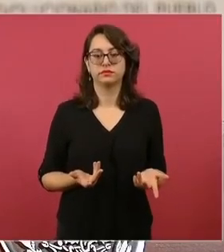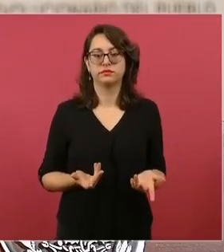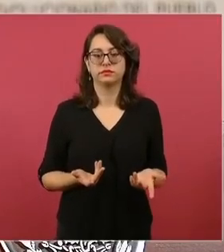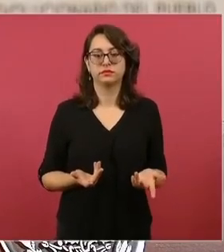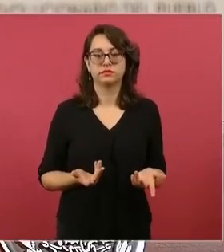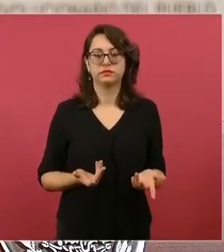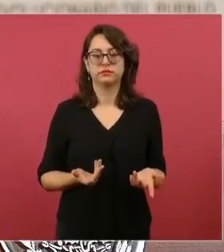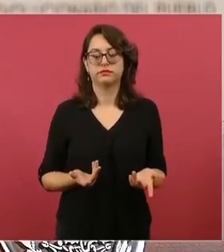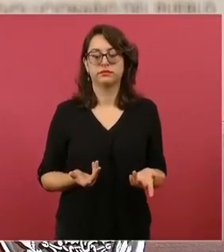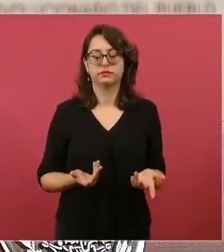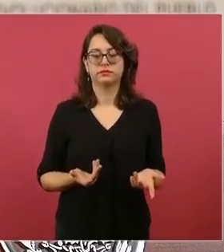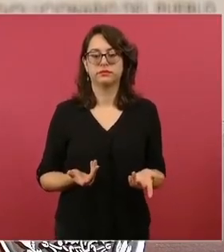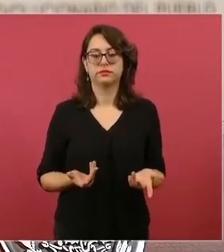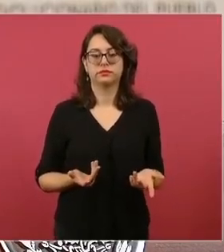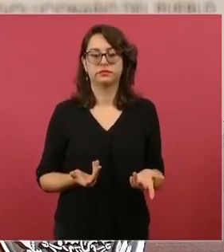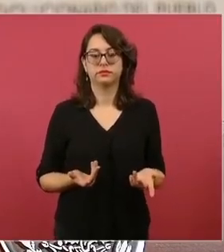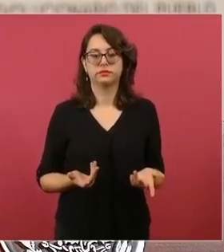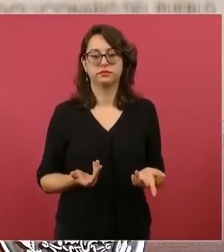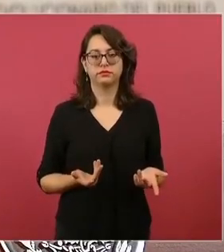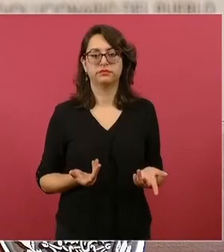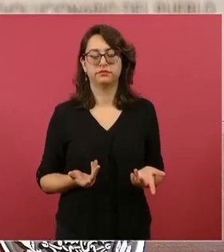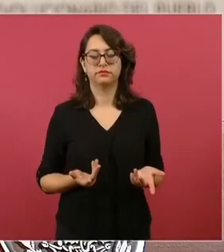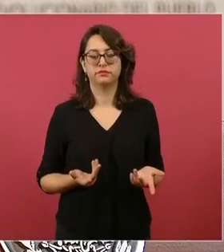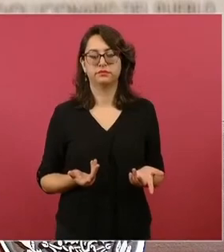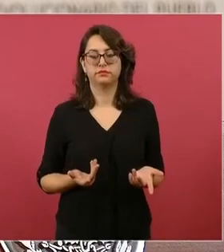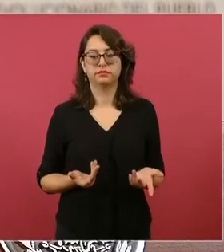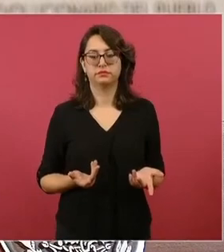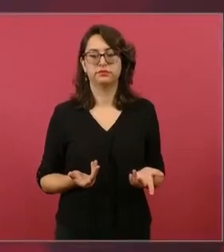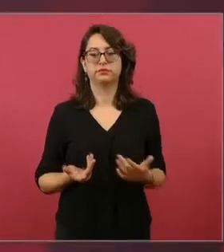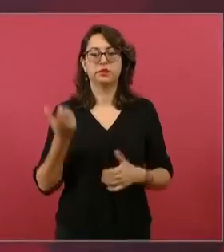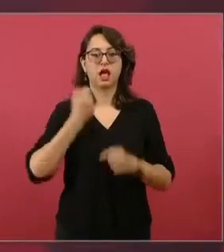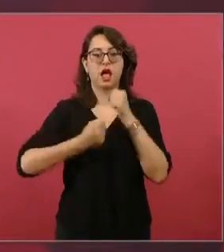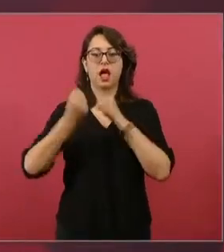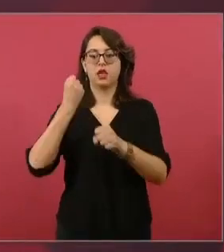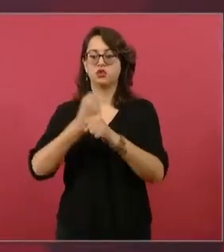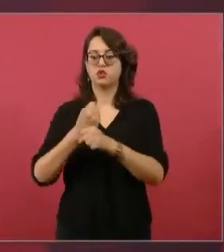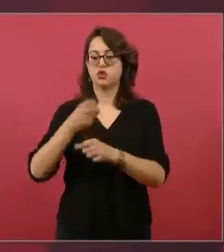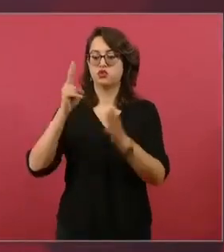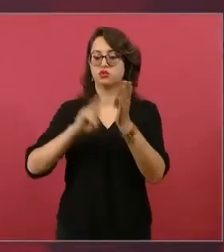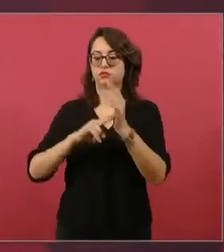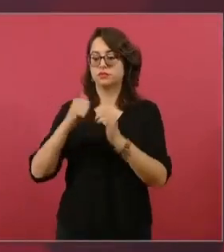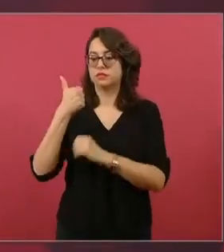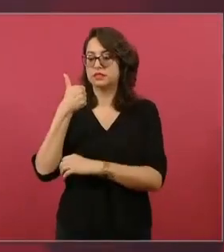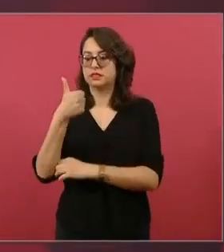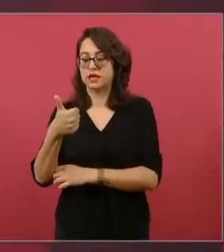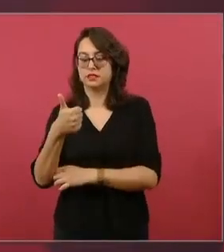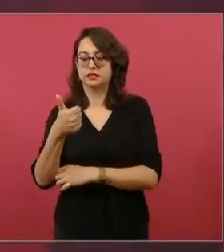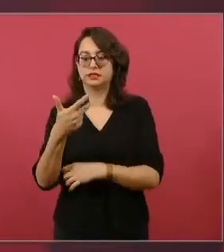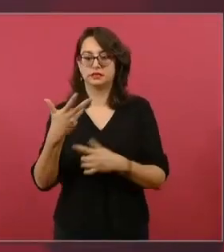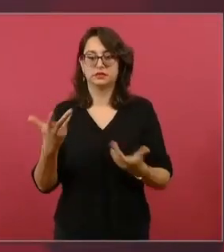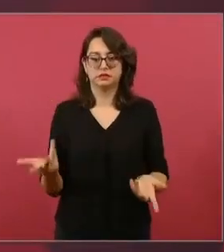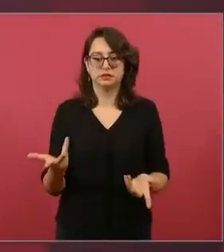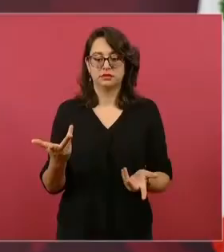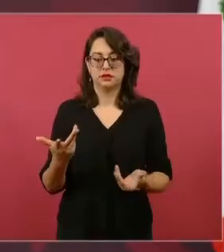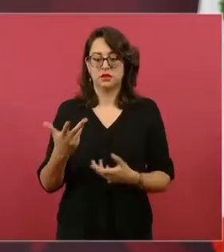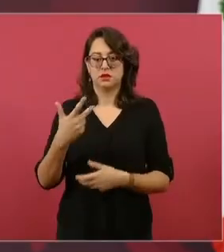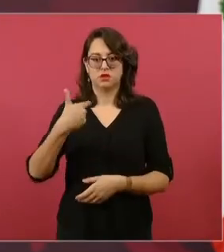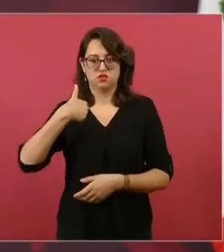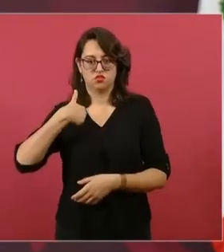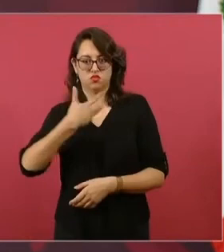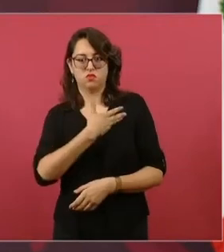para cometer un fraude en el 2006 y no permitir que